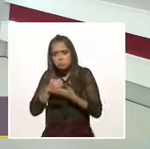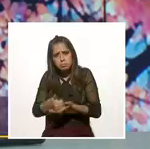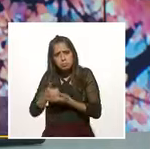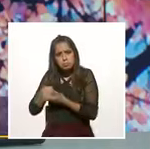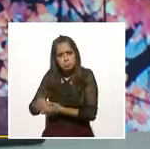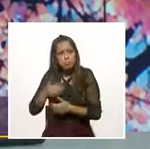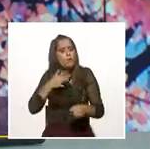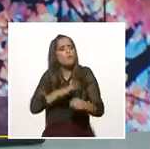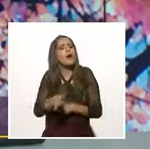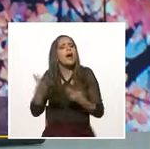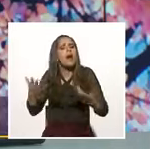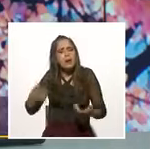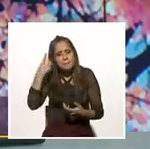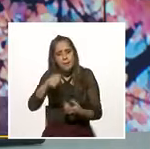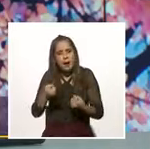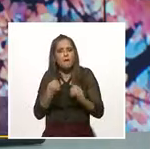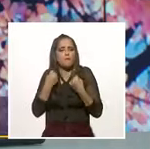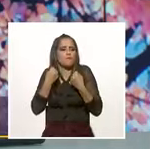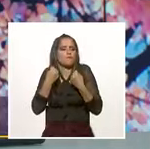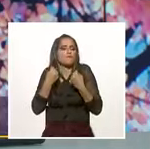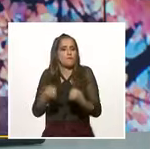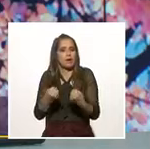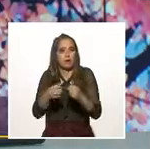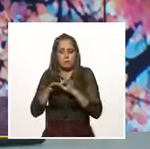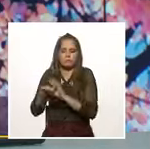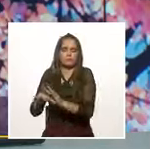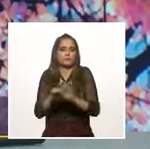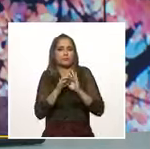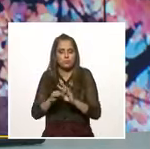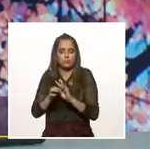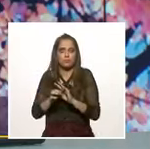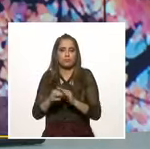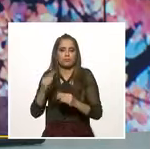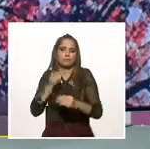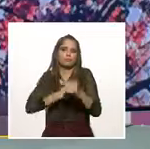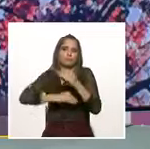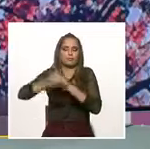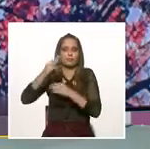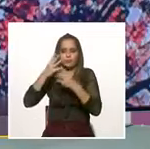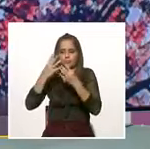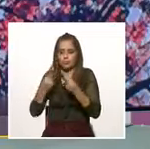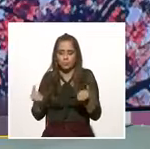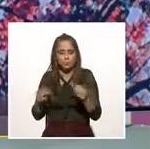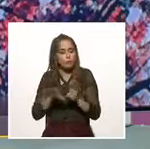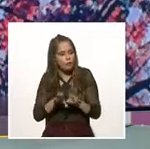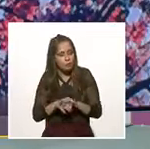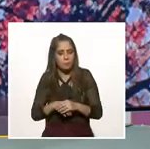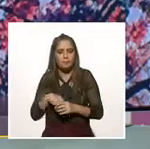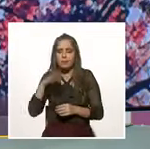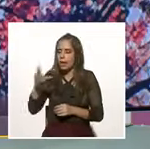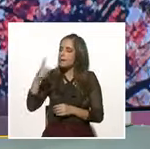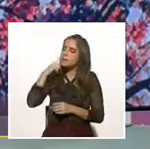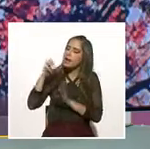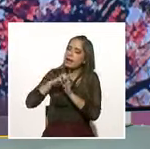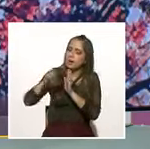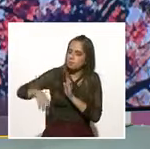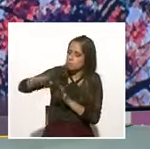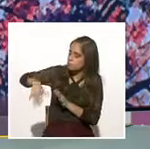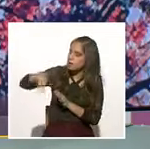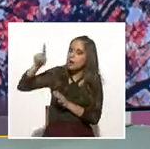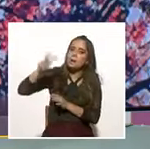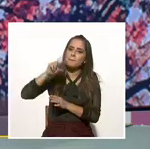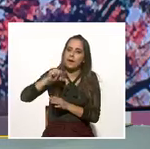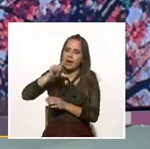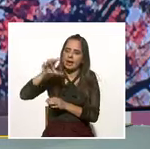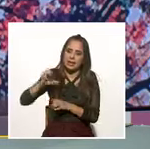pueden emprender para fortalecer esta resiliencia? Pues un ejemplo que acabo de ver en el Valle del Mezquital